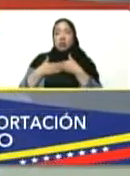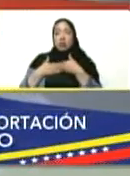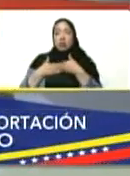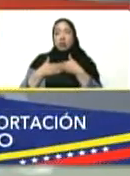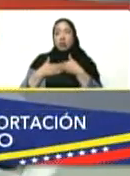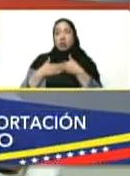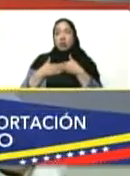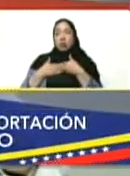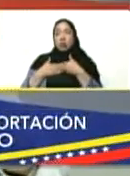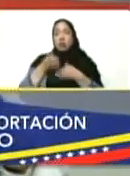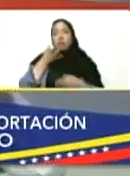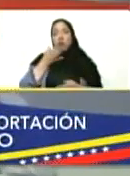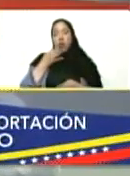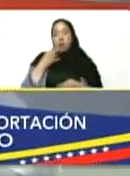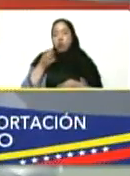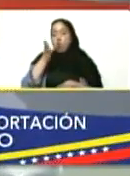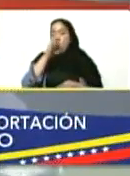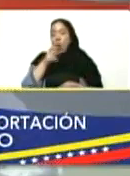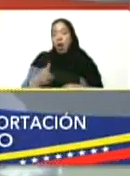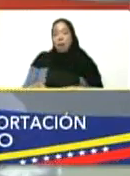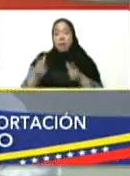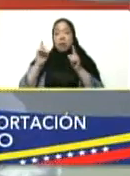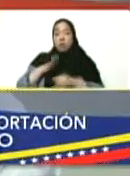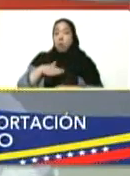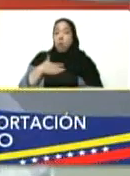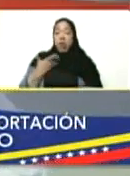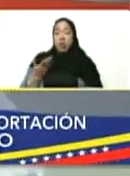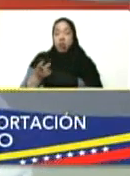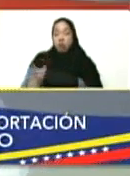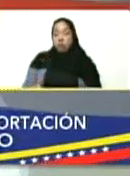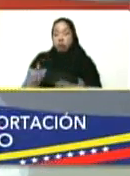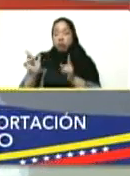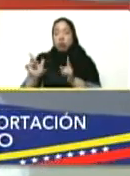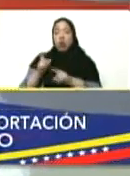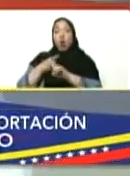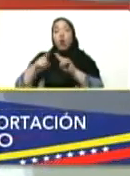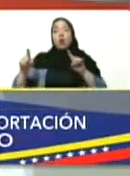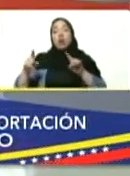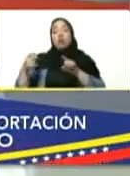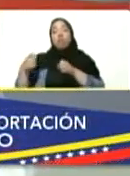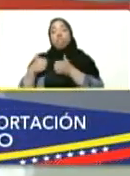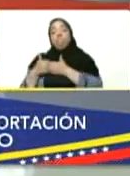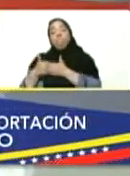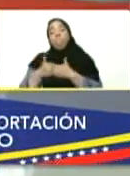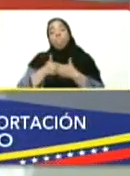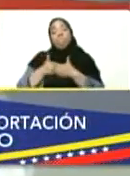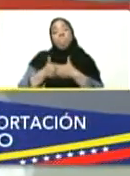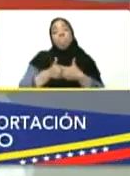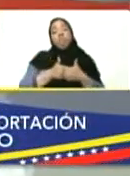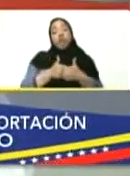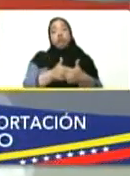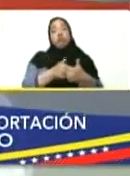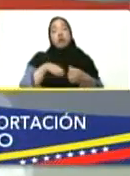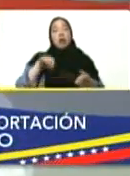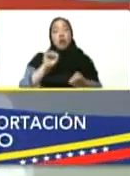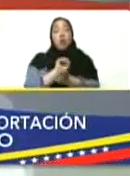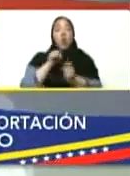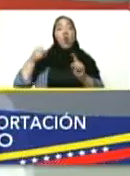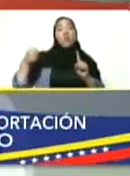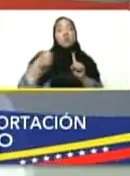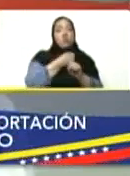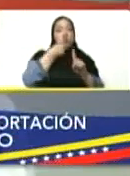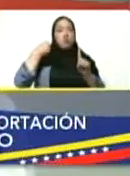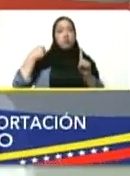bloquear el paso, que no pase. Pero otra cosa es perseguir, y otra cosa es torturar, y